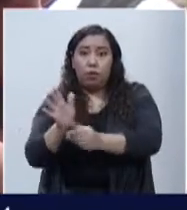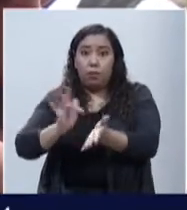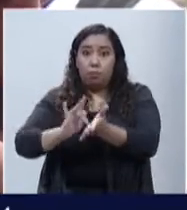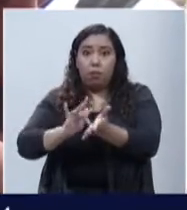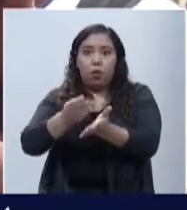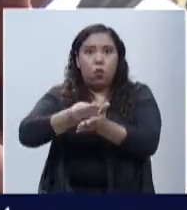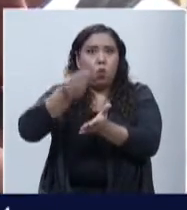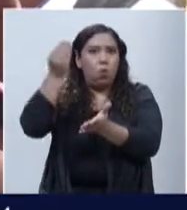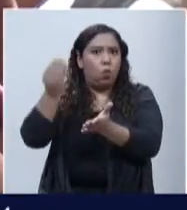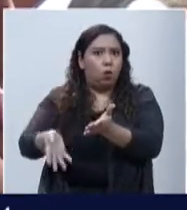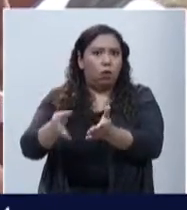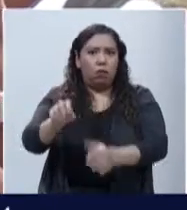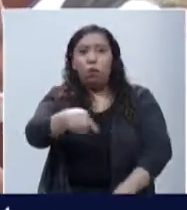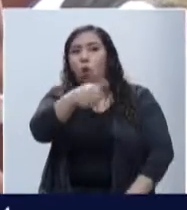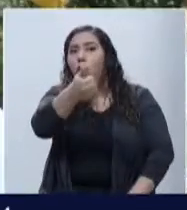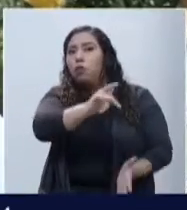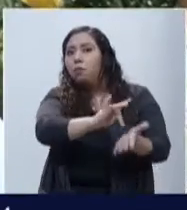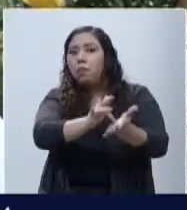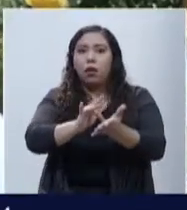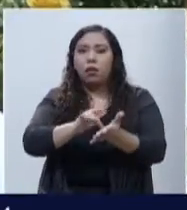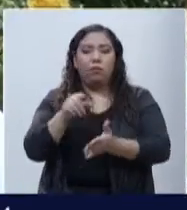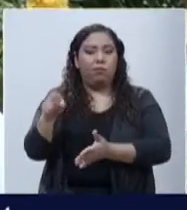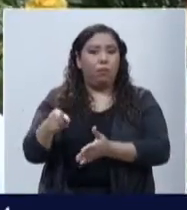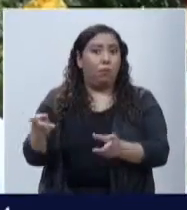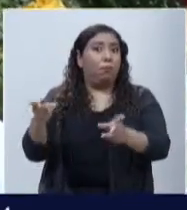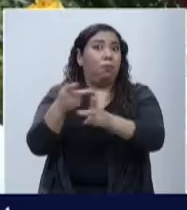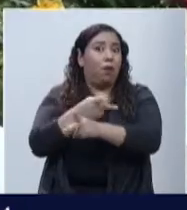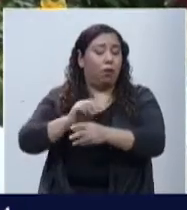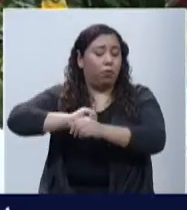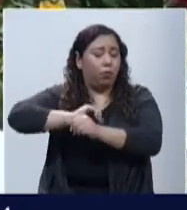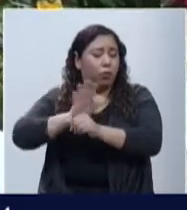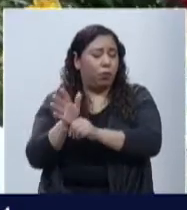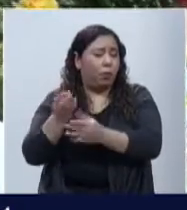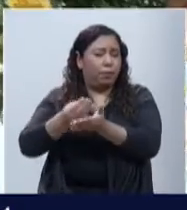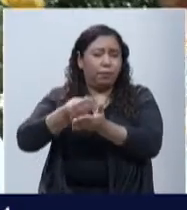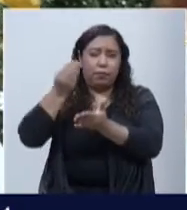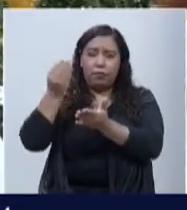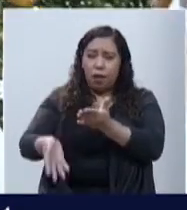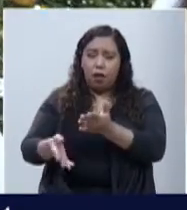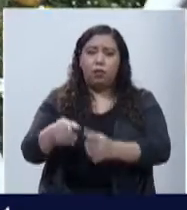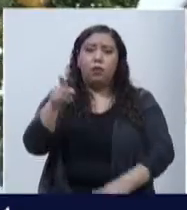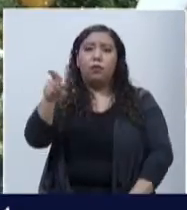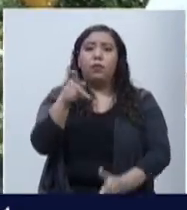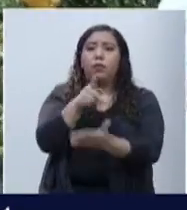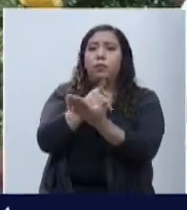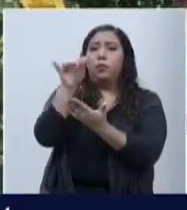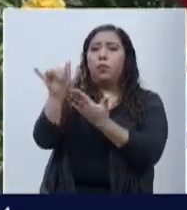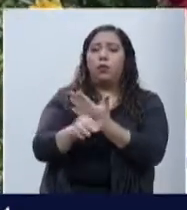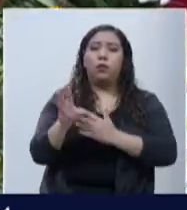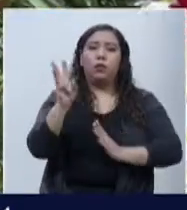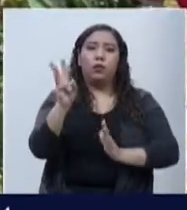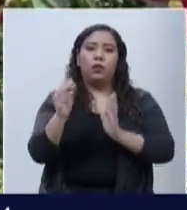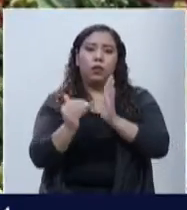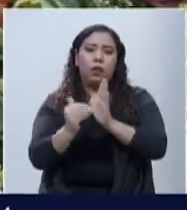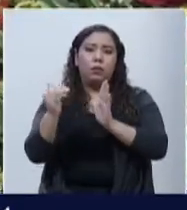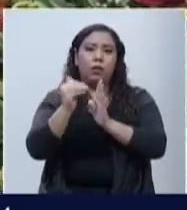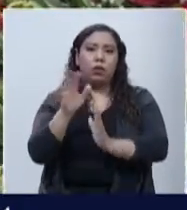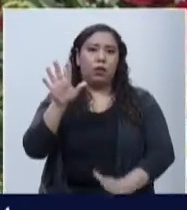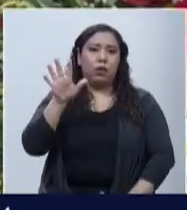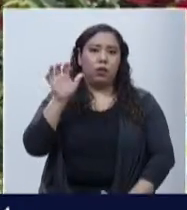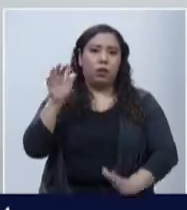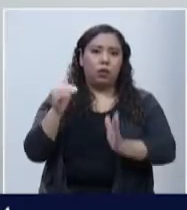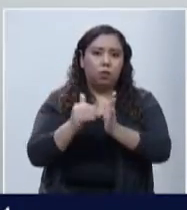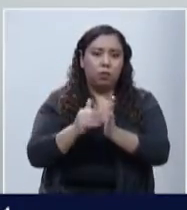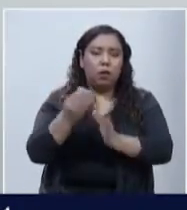máscara que cualquier otra otra medicamento el costo del proyecto de regulación asciende a 6 millones y medio de lempiras donados